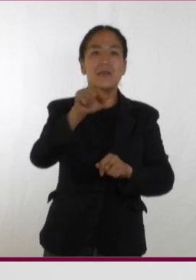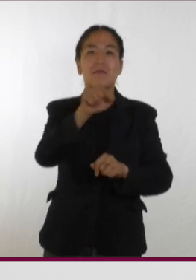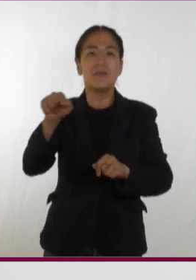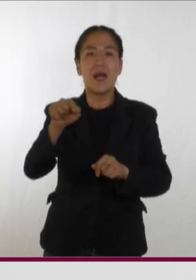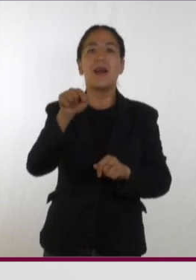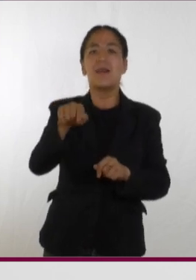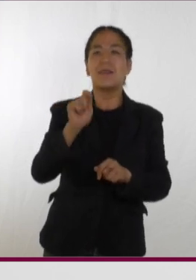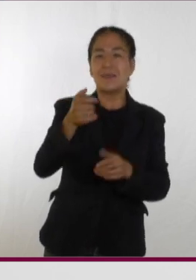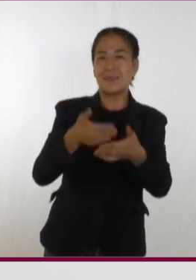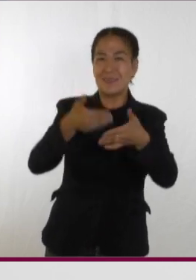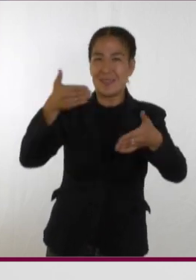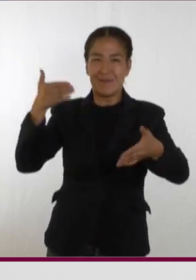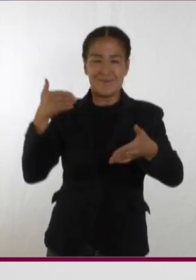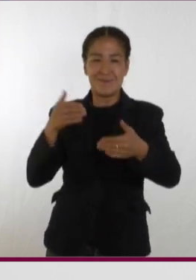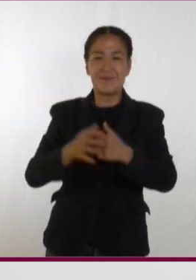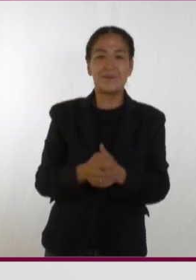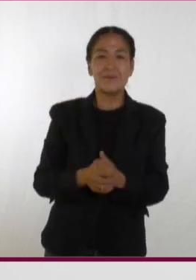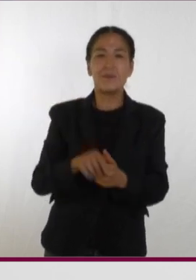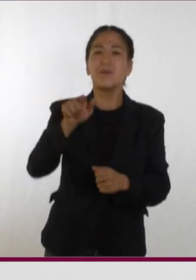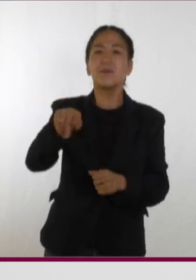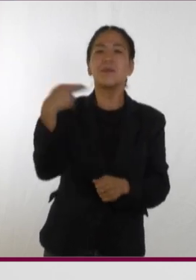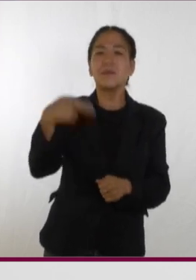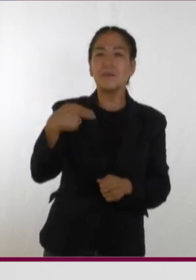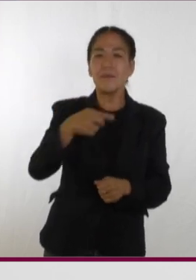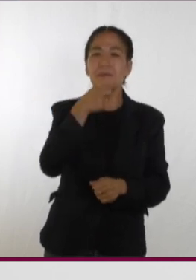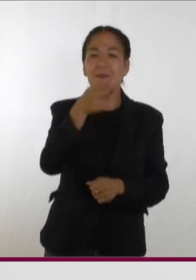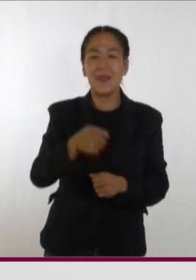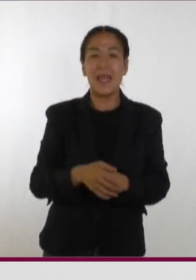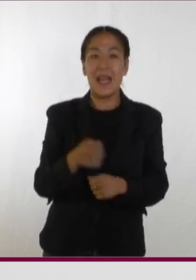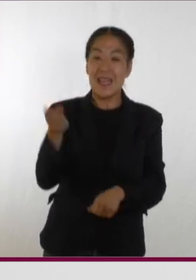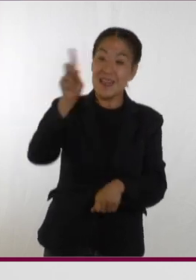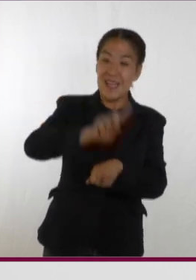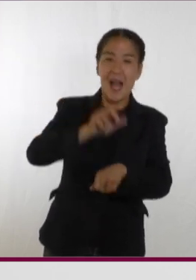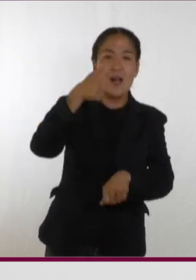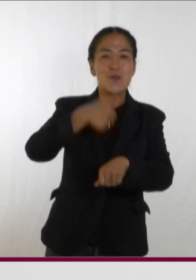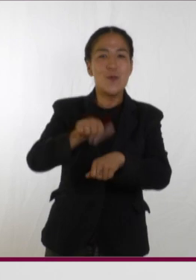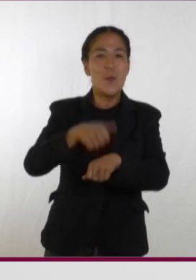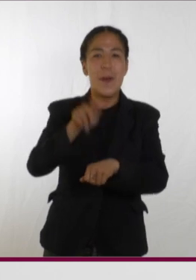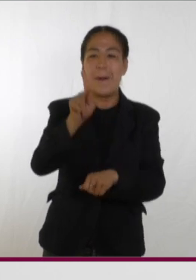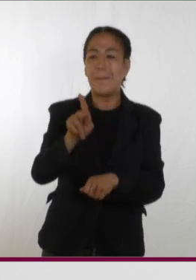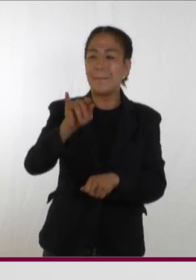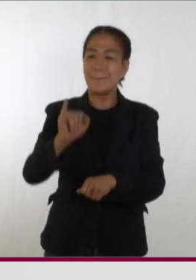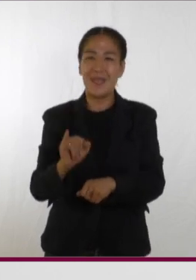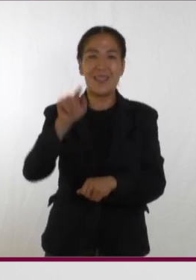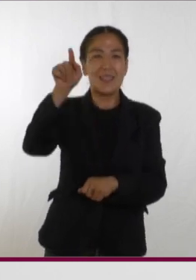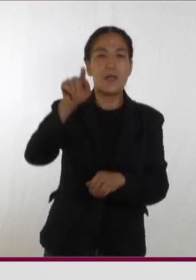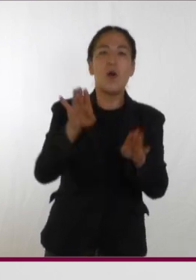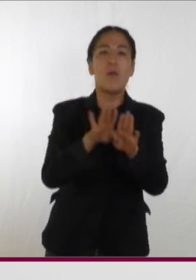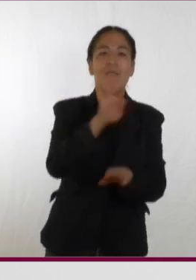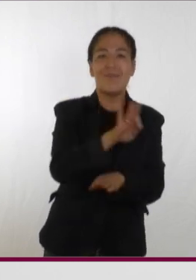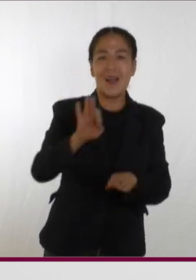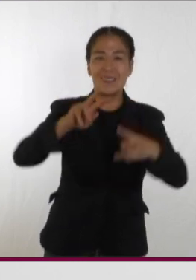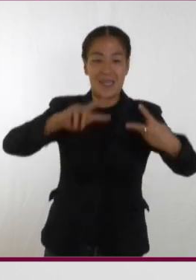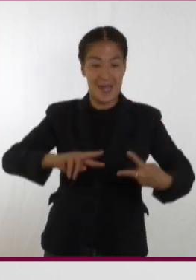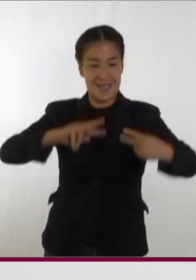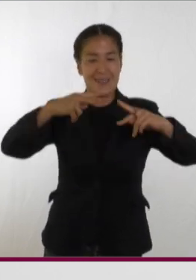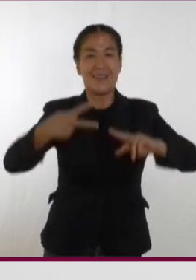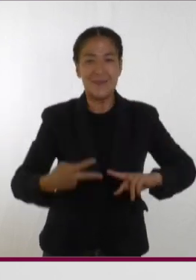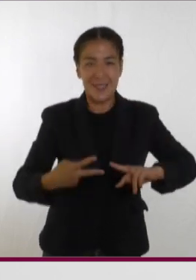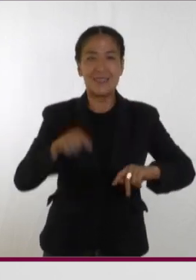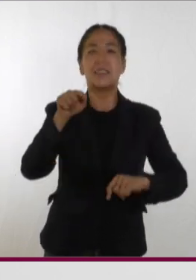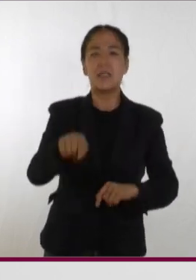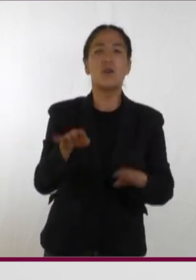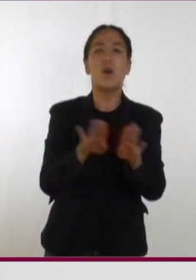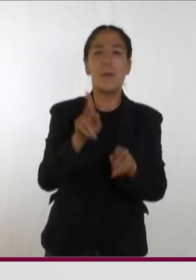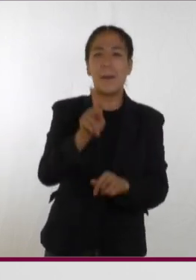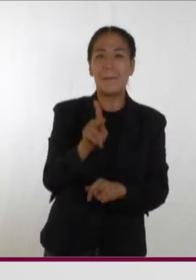pi, que de hecho hace pocos días se le llamó el día del número pi, porque en Estados Unidos las fechas las